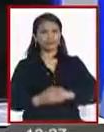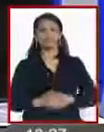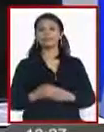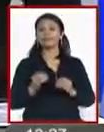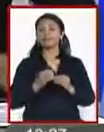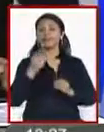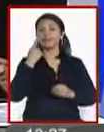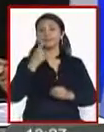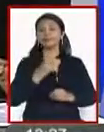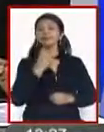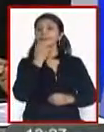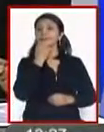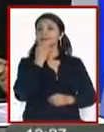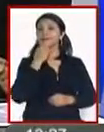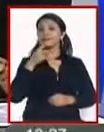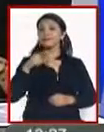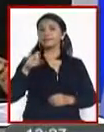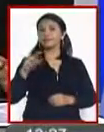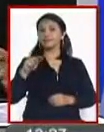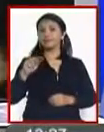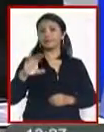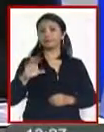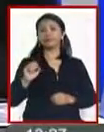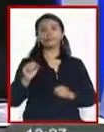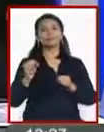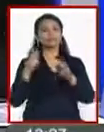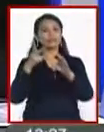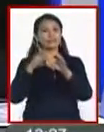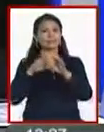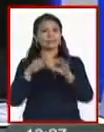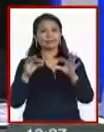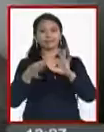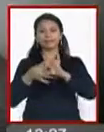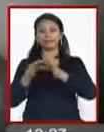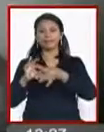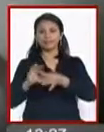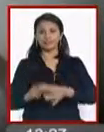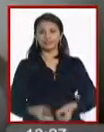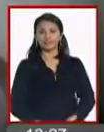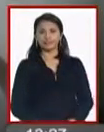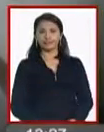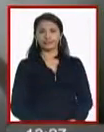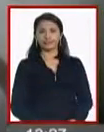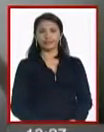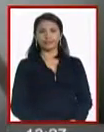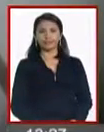es más conocida, cariñosamente le dicen Panchita. Ella participará de estos Juegos. Veamos.